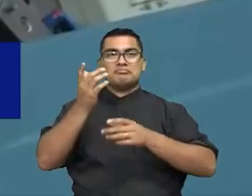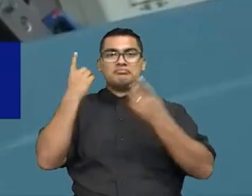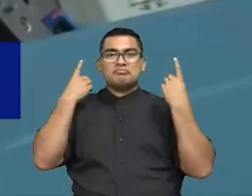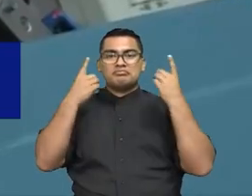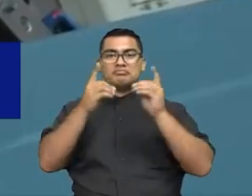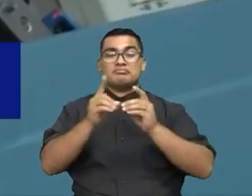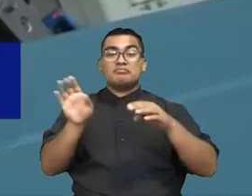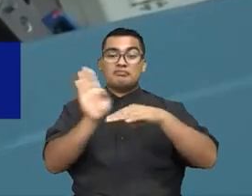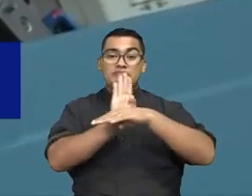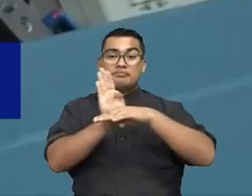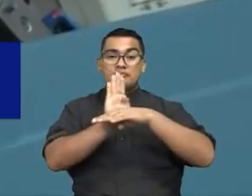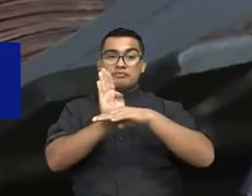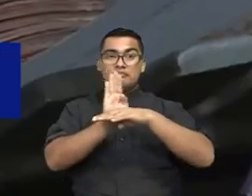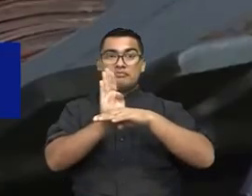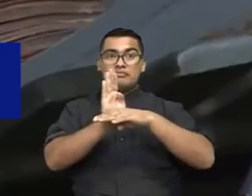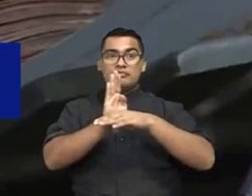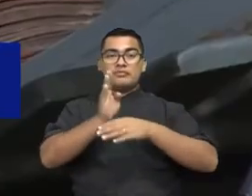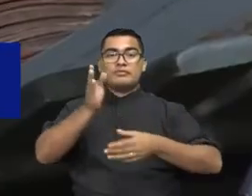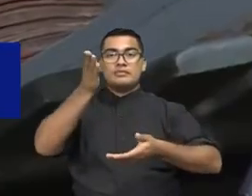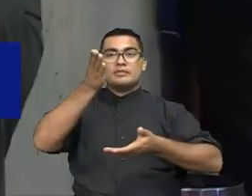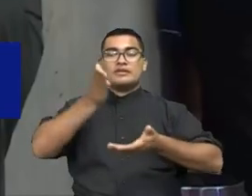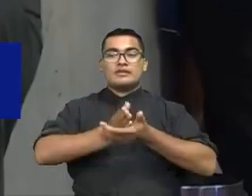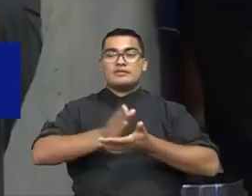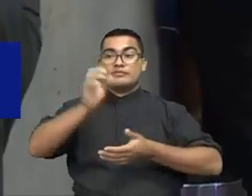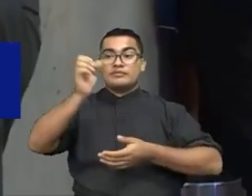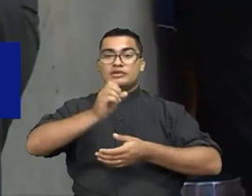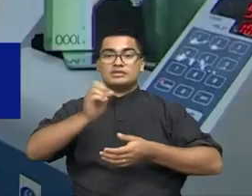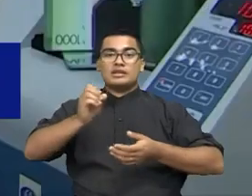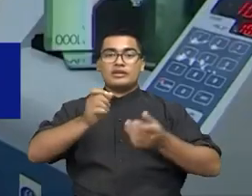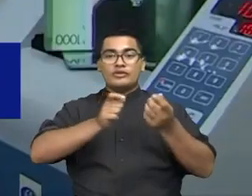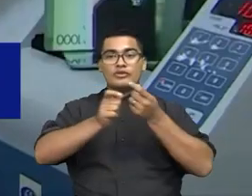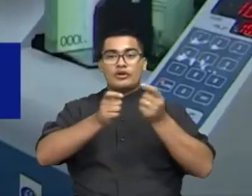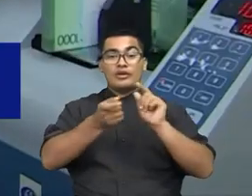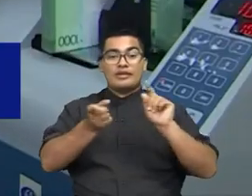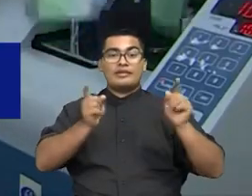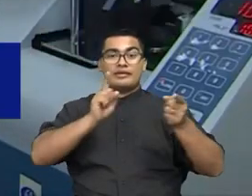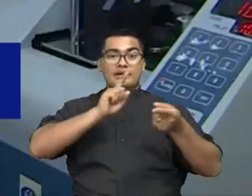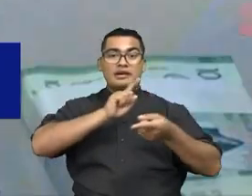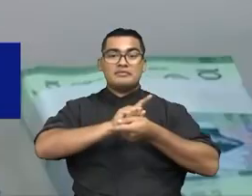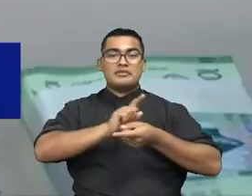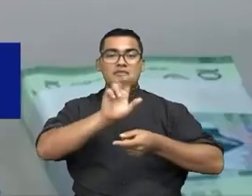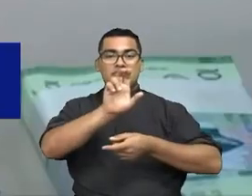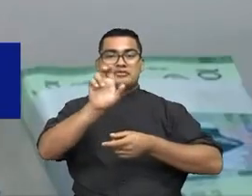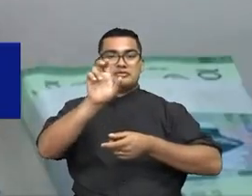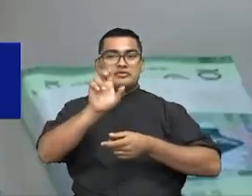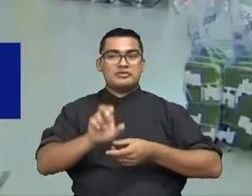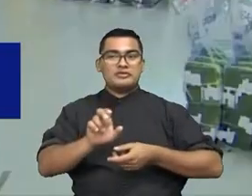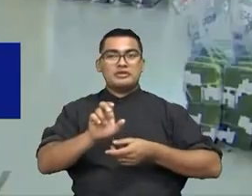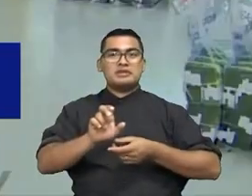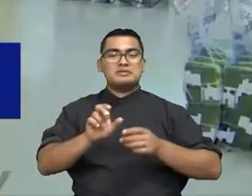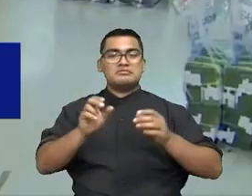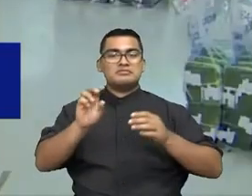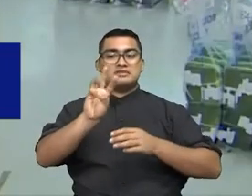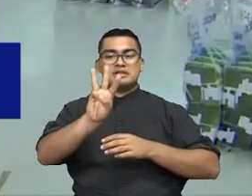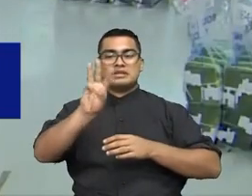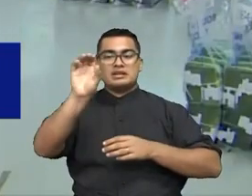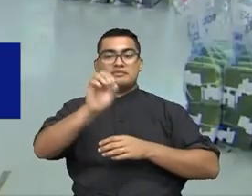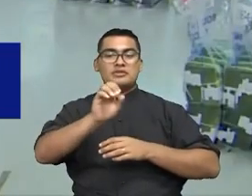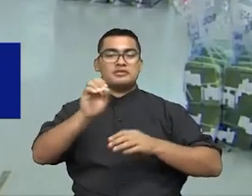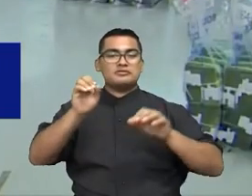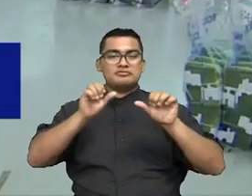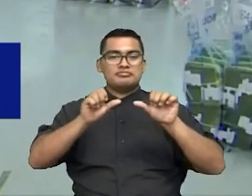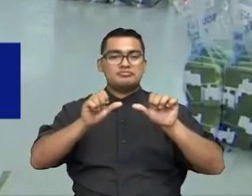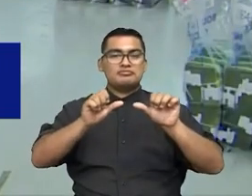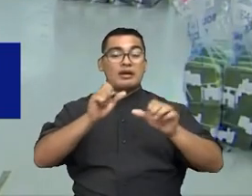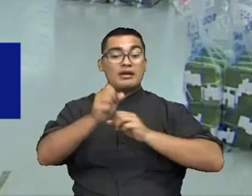Banco Central de Nicaragua de fijar la tasa de deslizamiento del tipo de cambio del Córdoba con respecto al dólar en